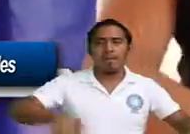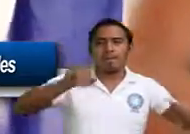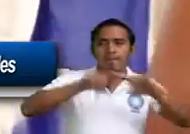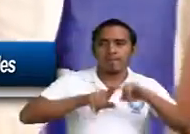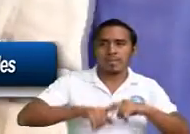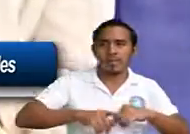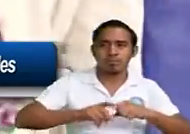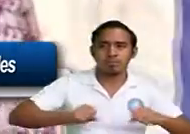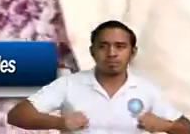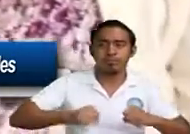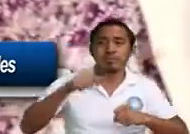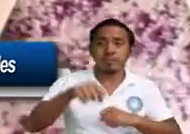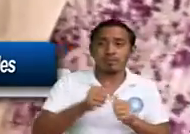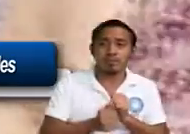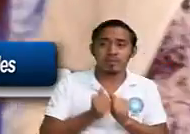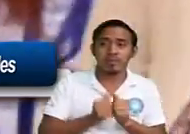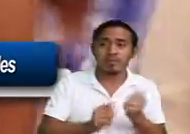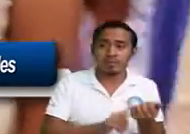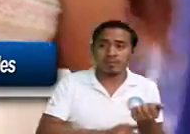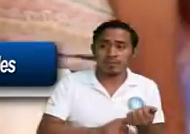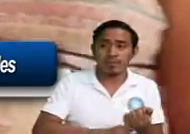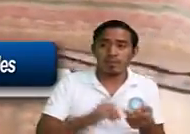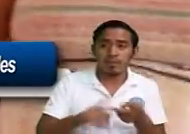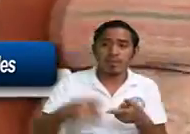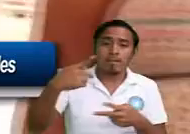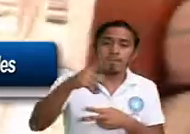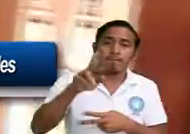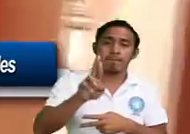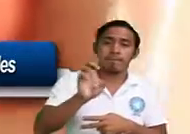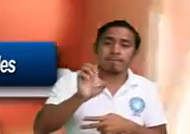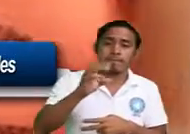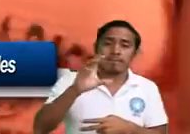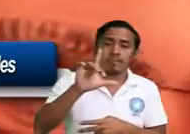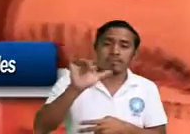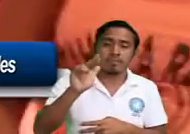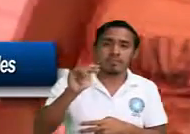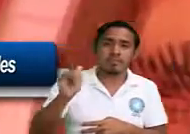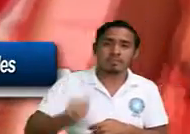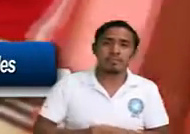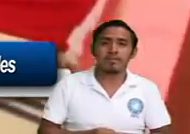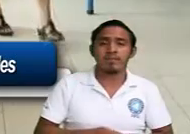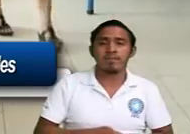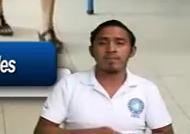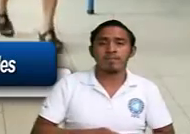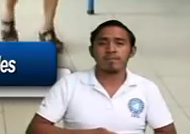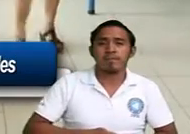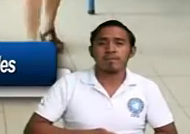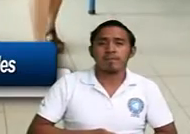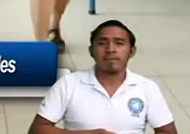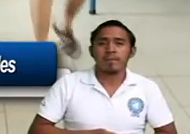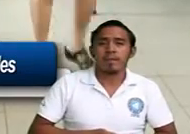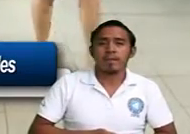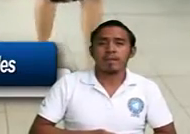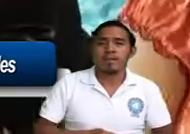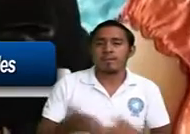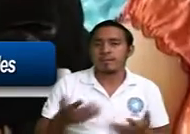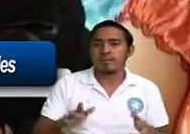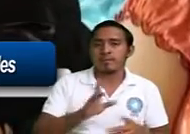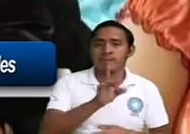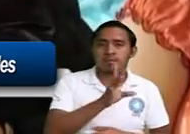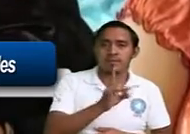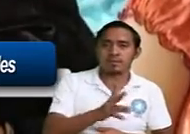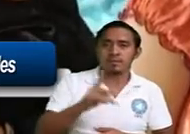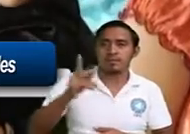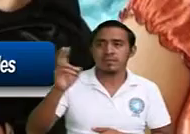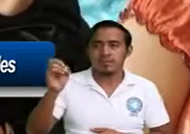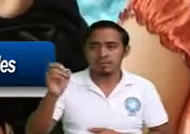de peso porque la predispone a diabetes y a preeclampsia. Claro, entonces, ¿cómo cuál? ¿Dos? Yo tengo aquí que debe ser de 15 a 20